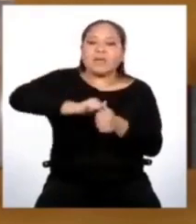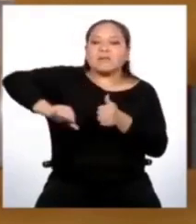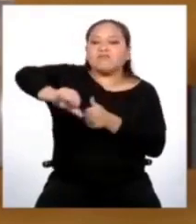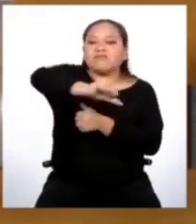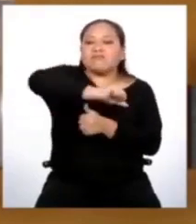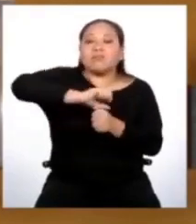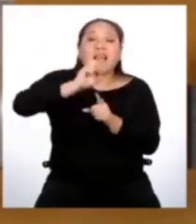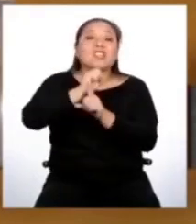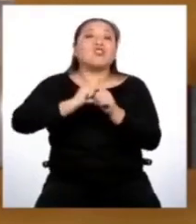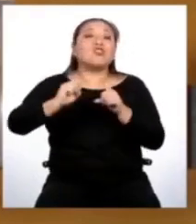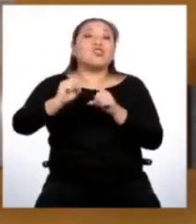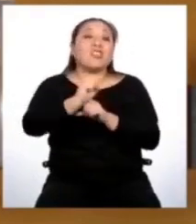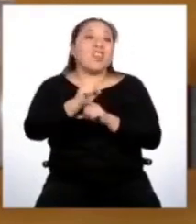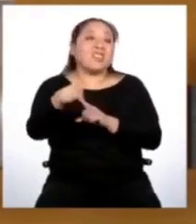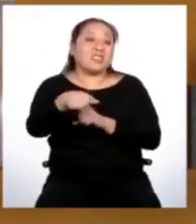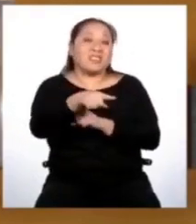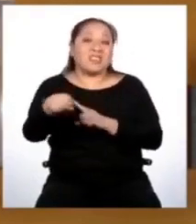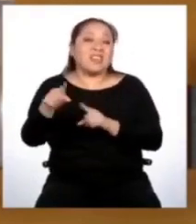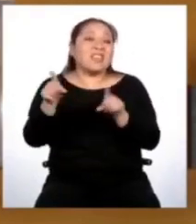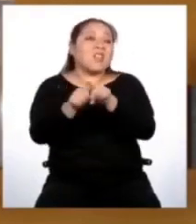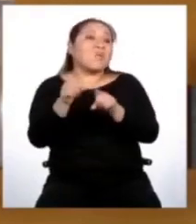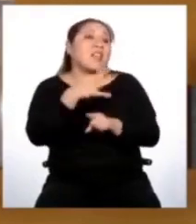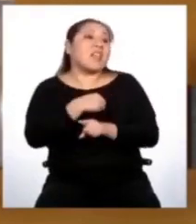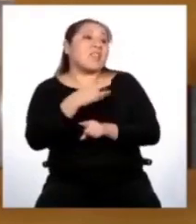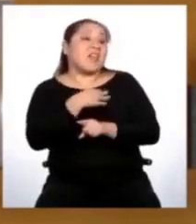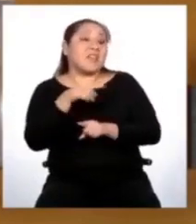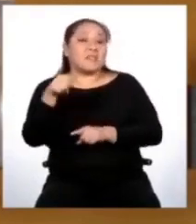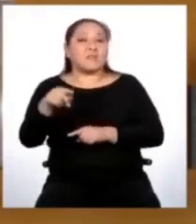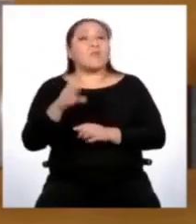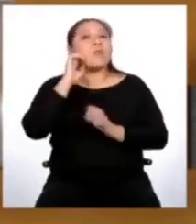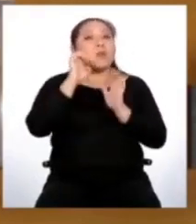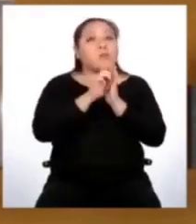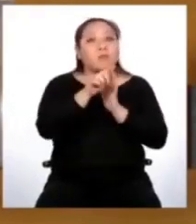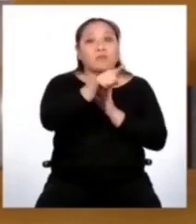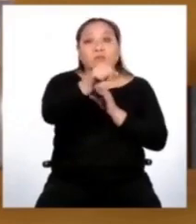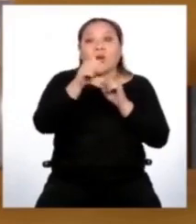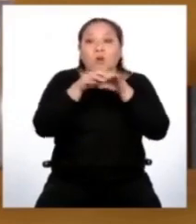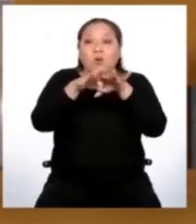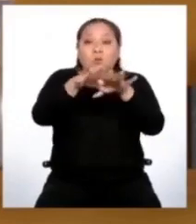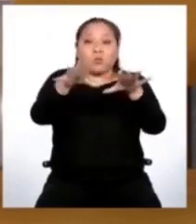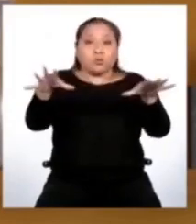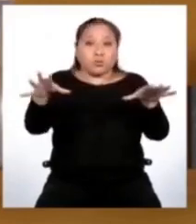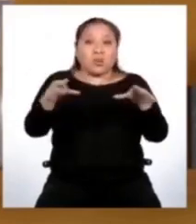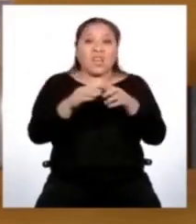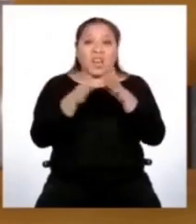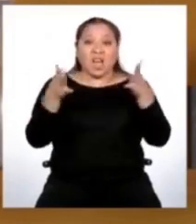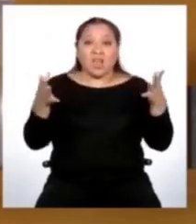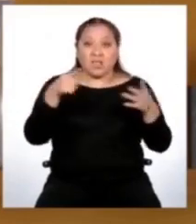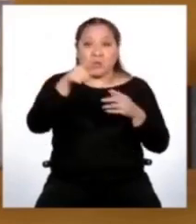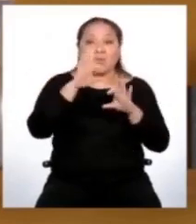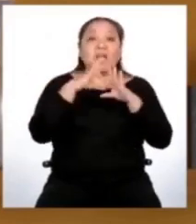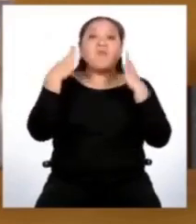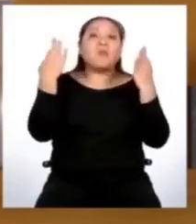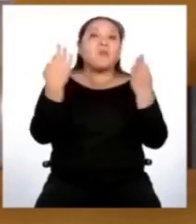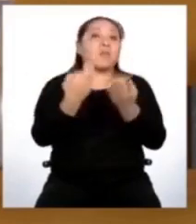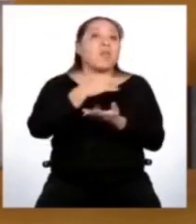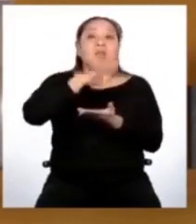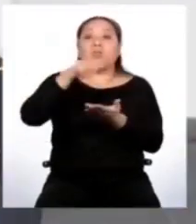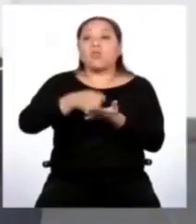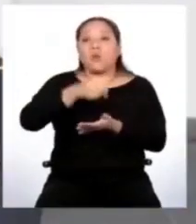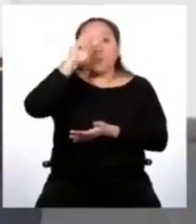sociocultural y edad del público. En este caso, nuestro público fue muy amplio, porque iba dirigido para las familias de todo el